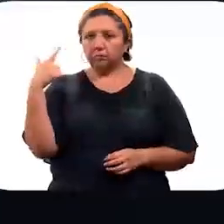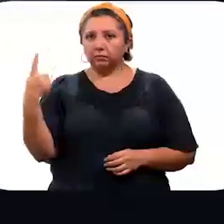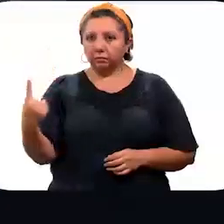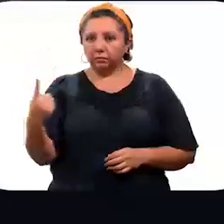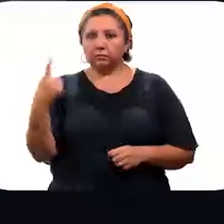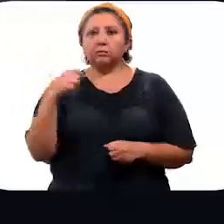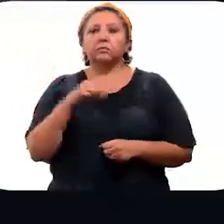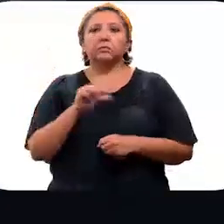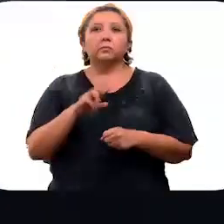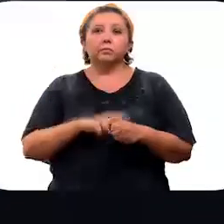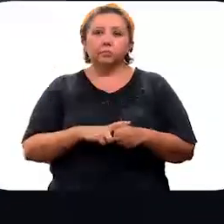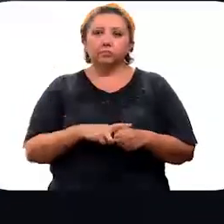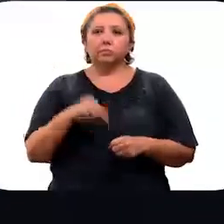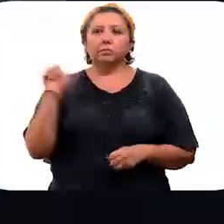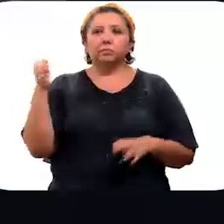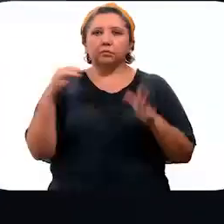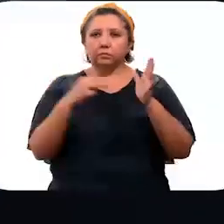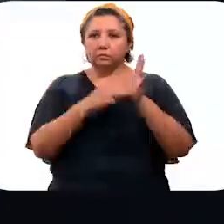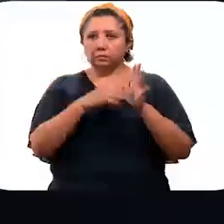7.351 en la zona sur,